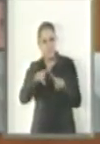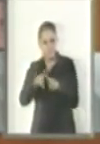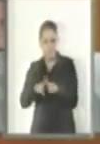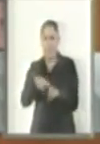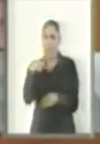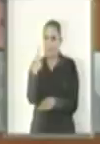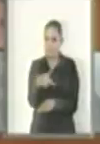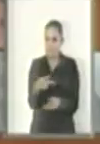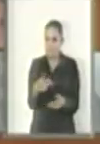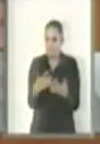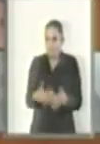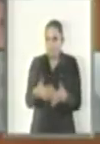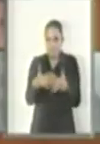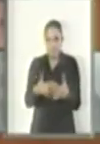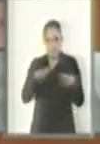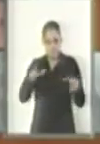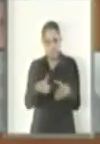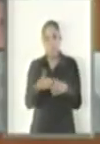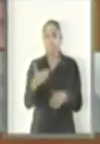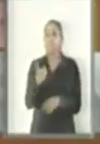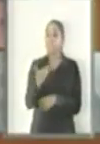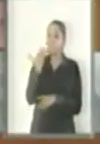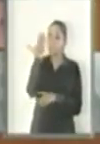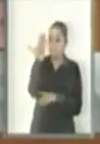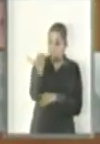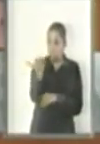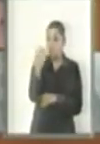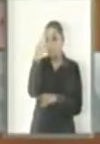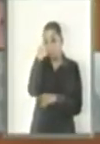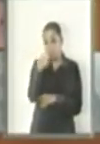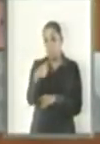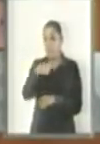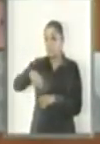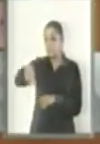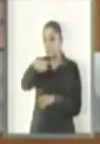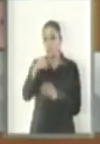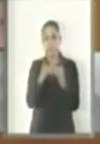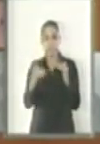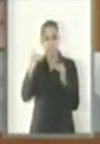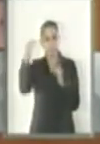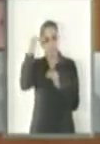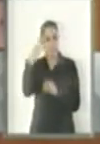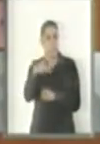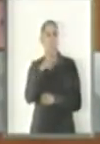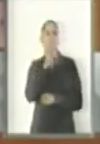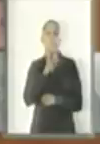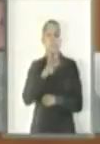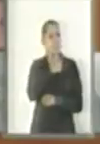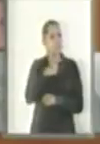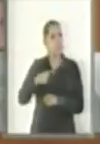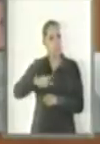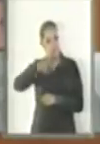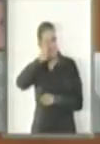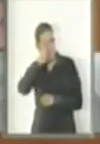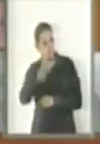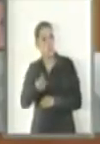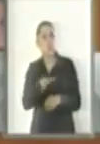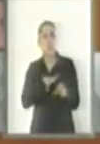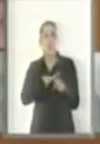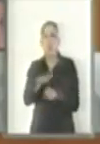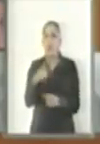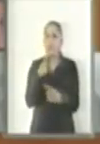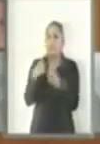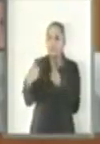industrial. Se solicita que las autoridades de Pemex respeten los protocolos de conversión